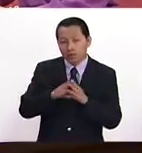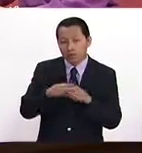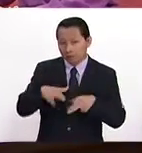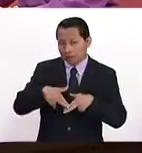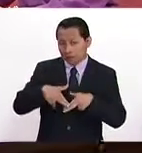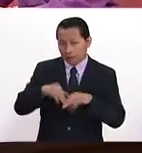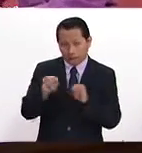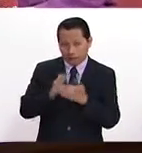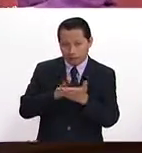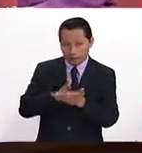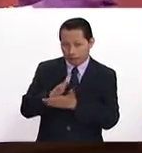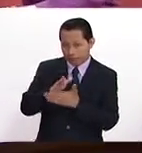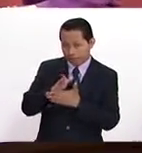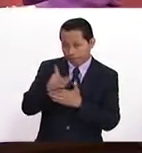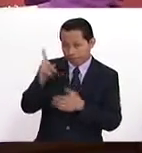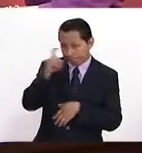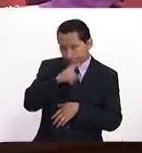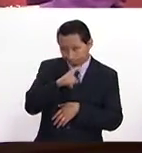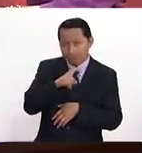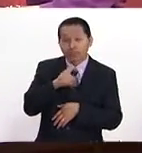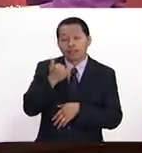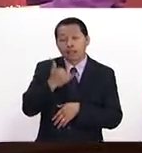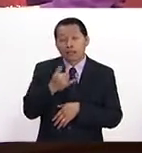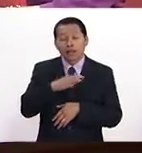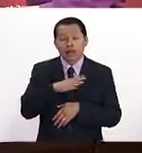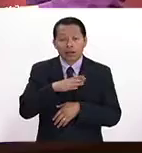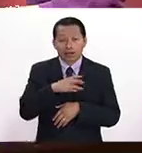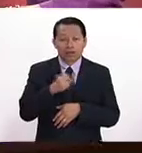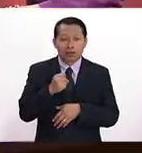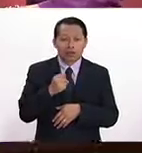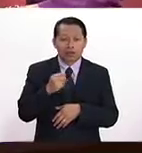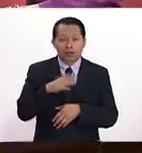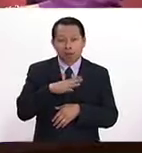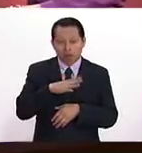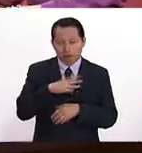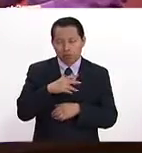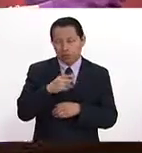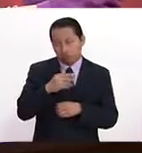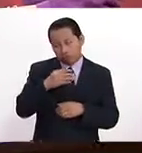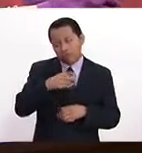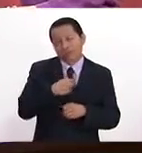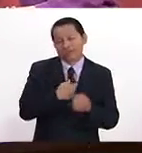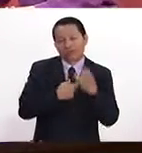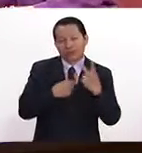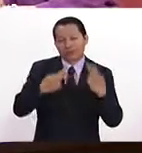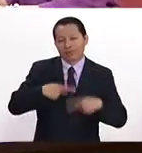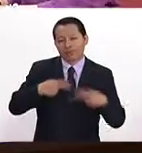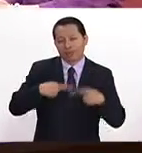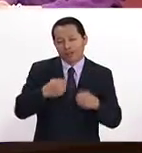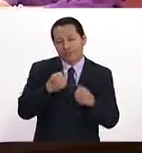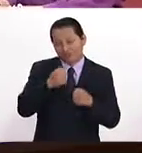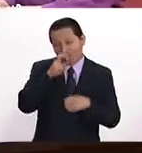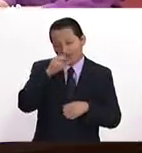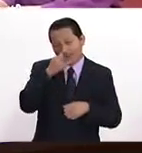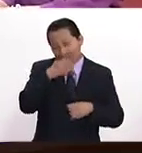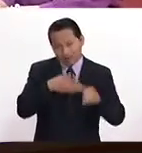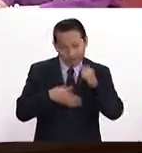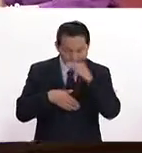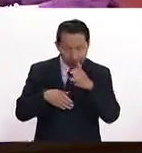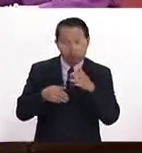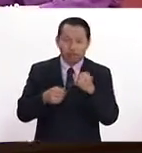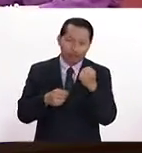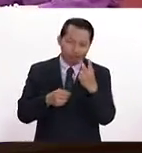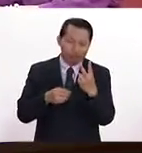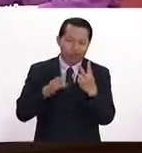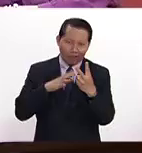entrar prácticamente. Y están dos bravucones en el poder, que es Donald Trump, que es un bravucón, y el señor Kim Jong-un.